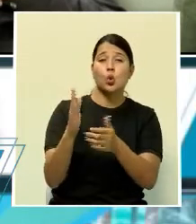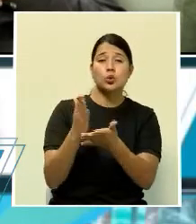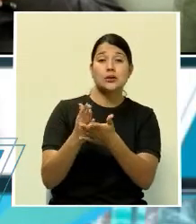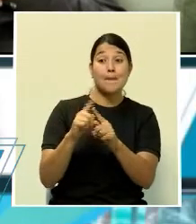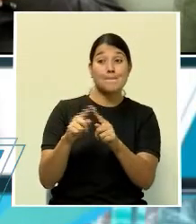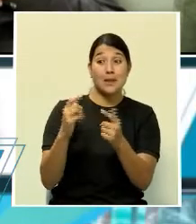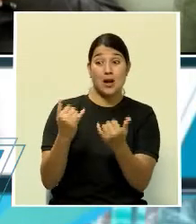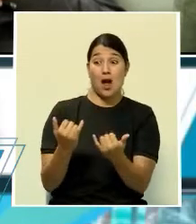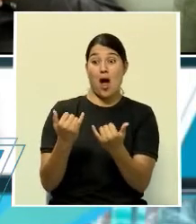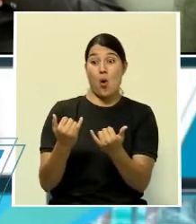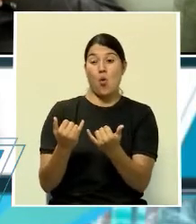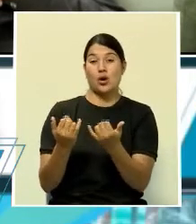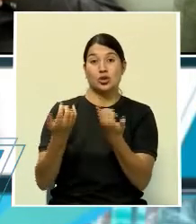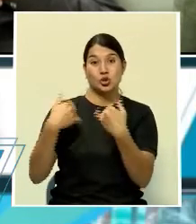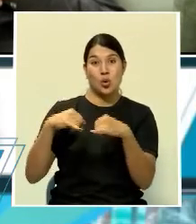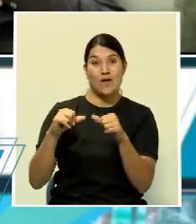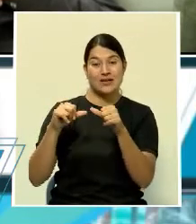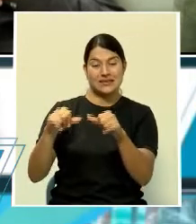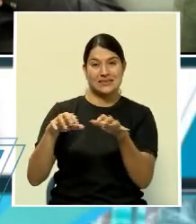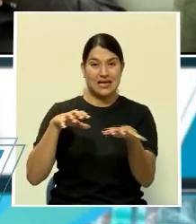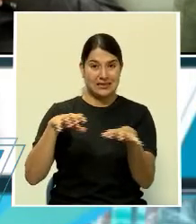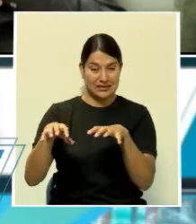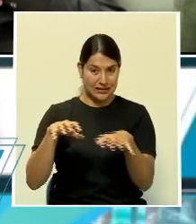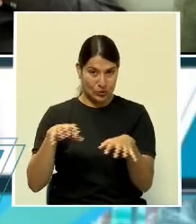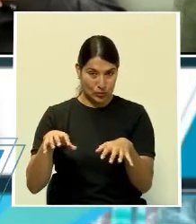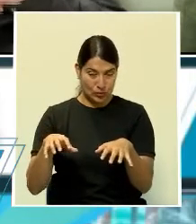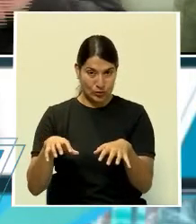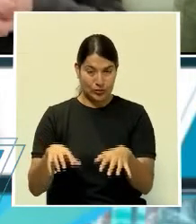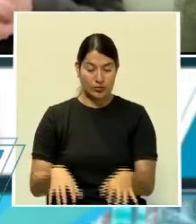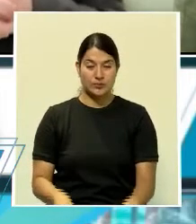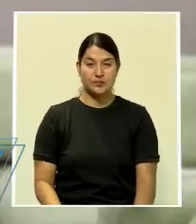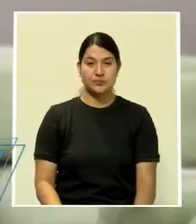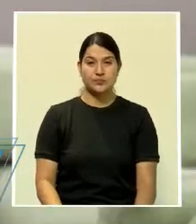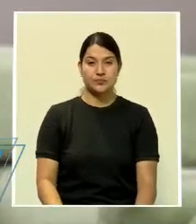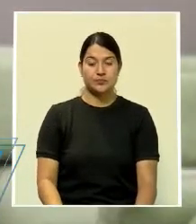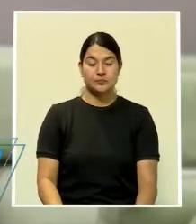tan activo socialmente?